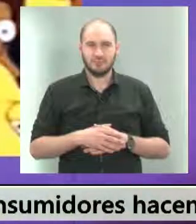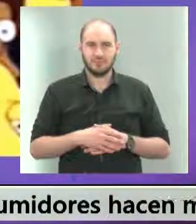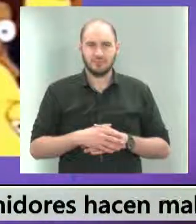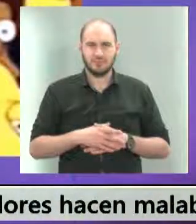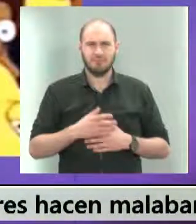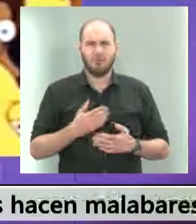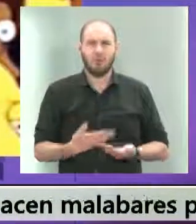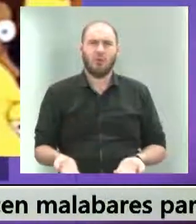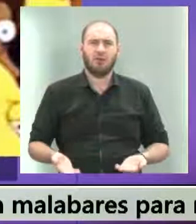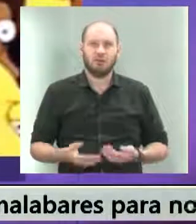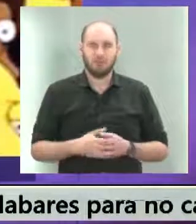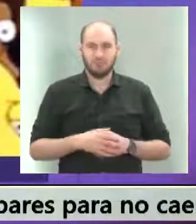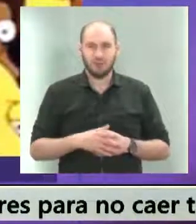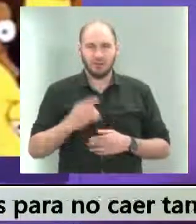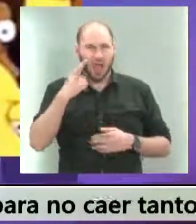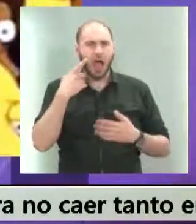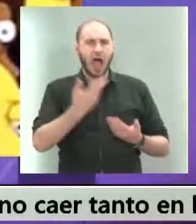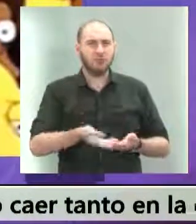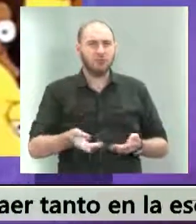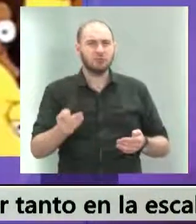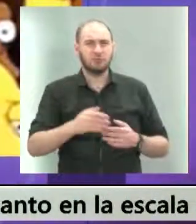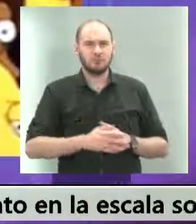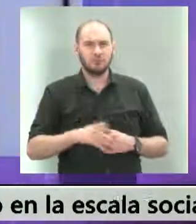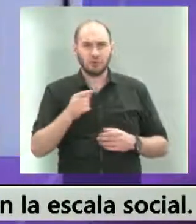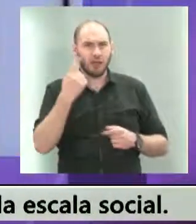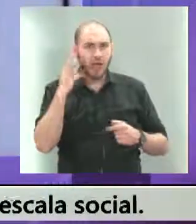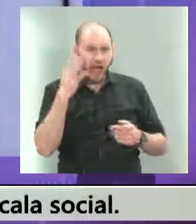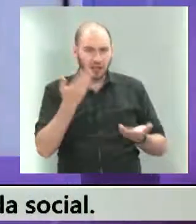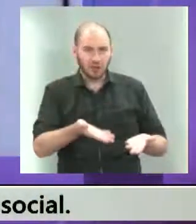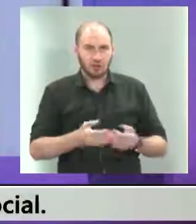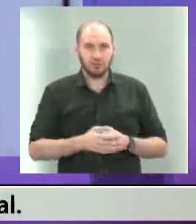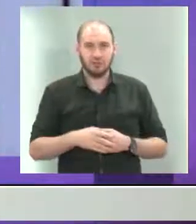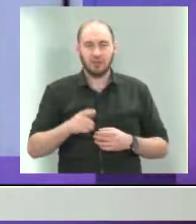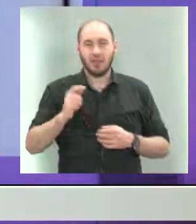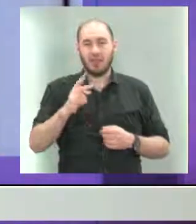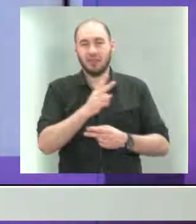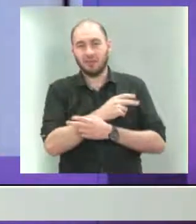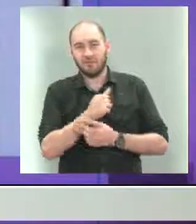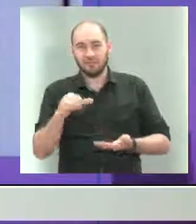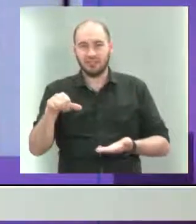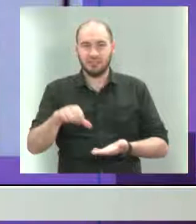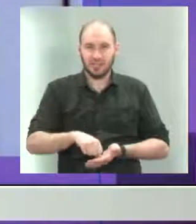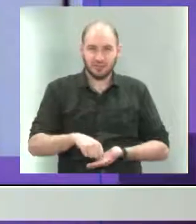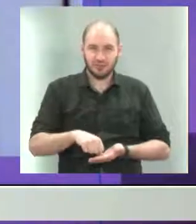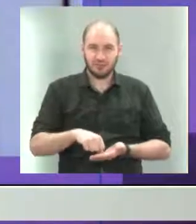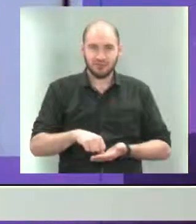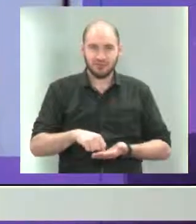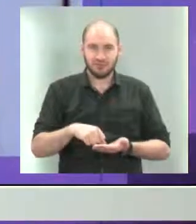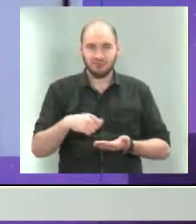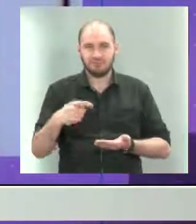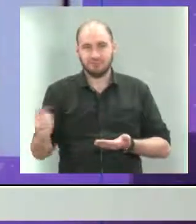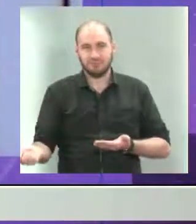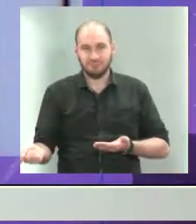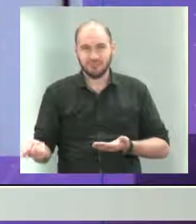¡Me aburro! ¡A ver, bultos! ¡Hagan algo! El defensa la pasa al centro, de vuelta al